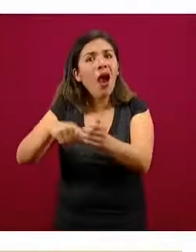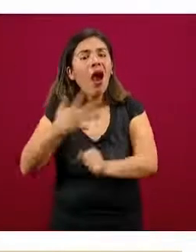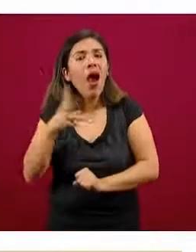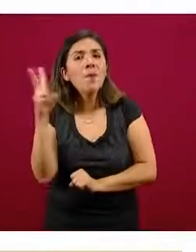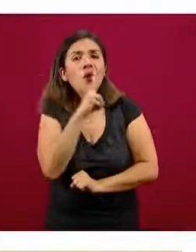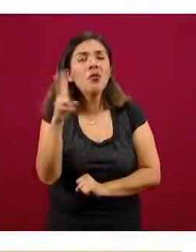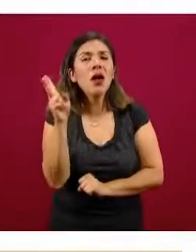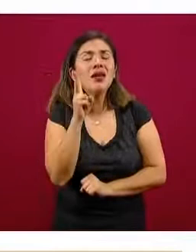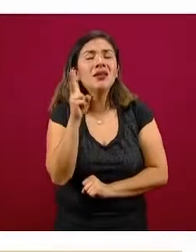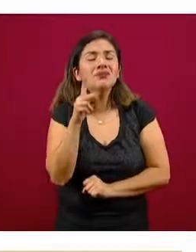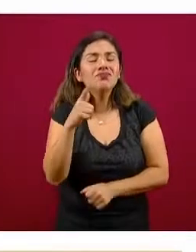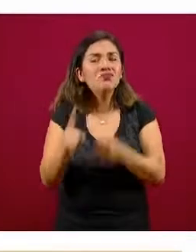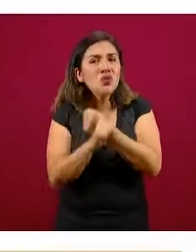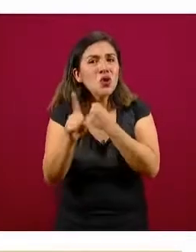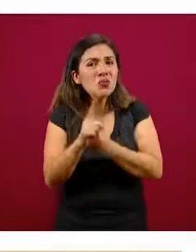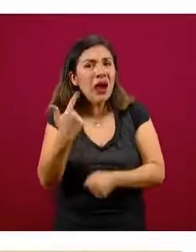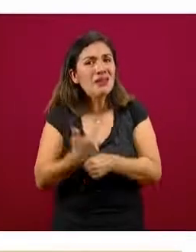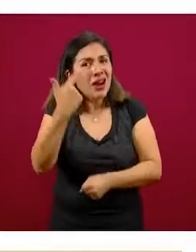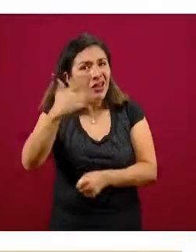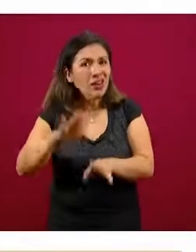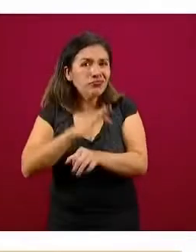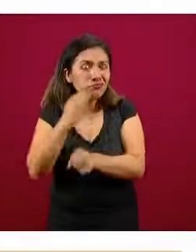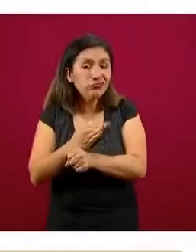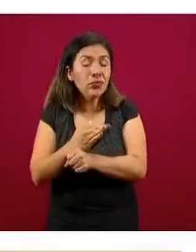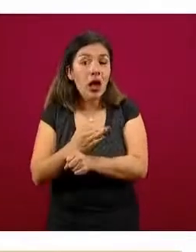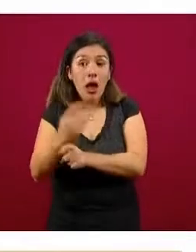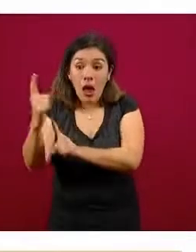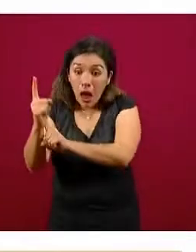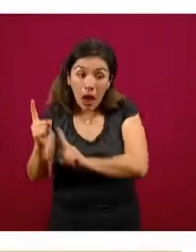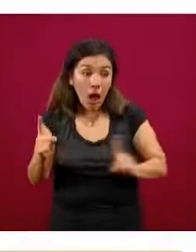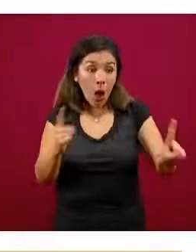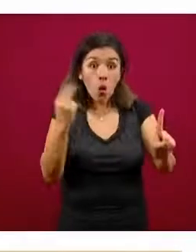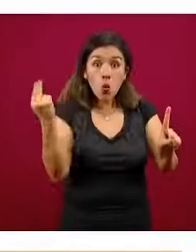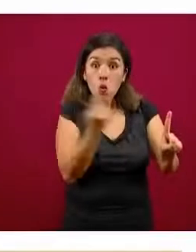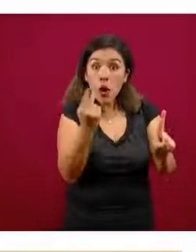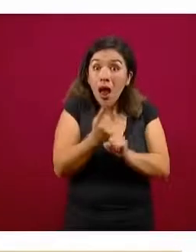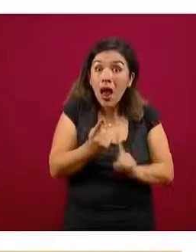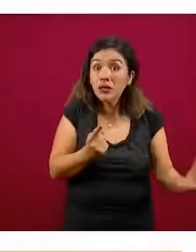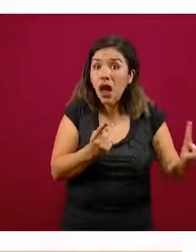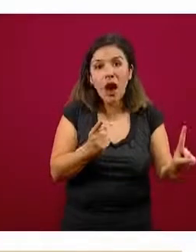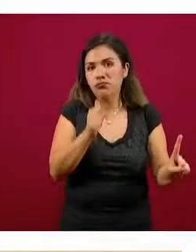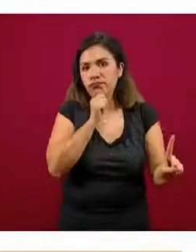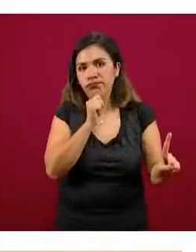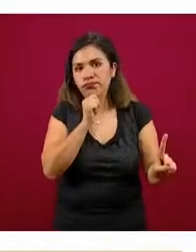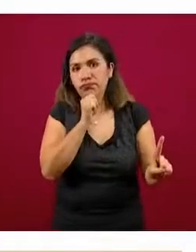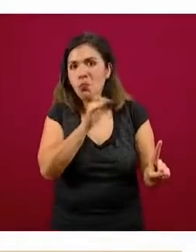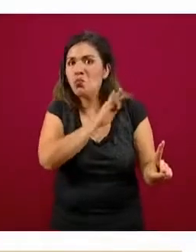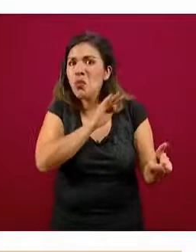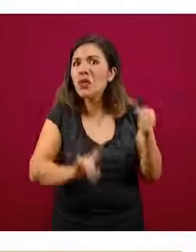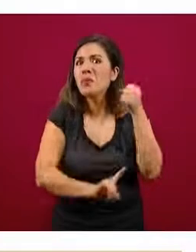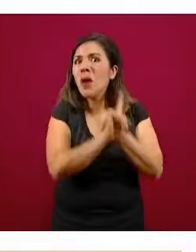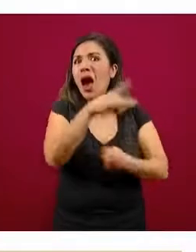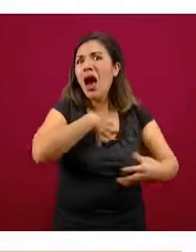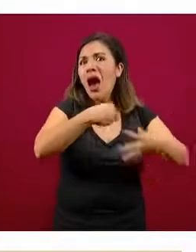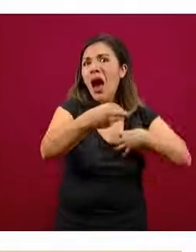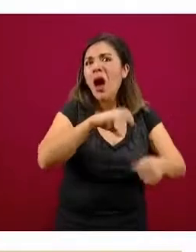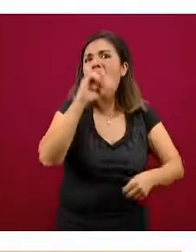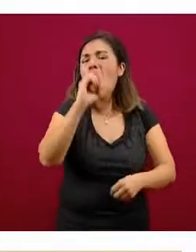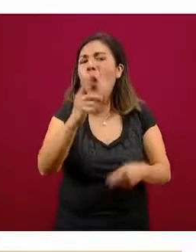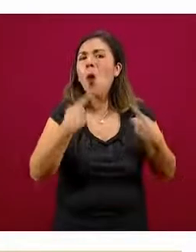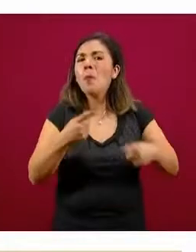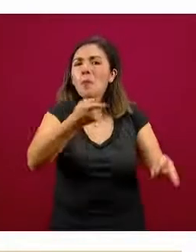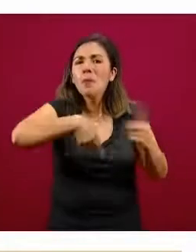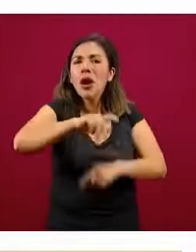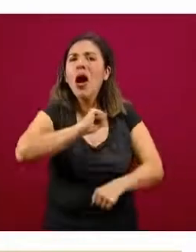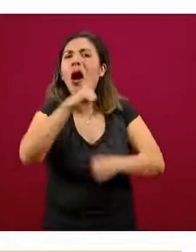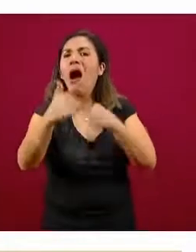problema respiratorio moderado o grave, en lugar de pasar al servicio de urgencias directamente y que pudiera haber en el servicio de urgencias pacientes